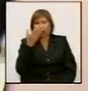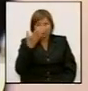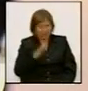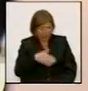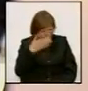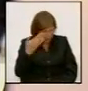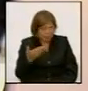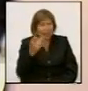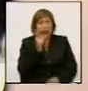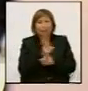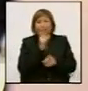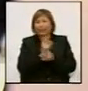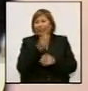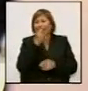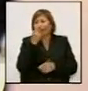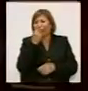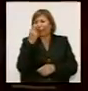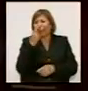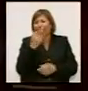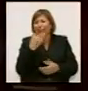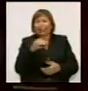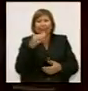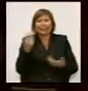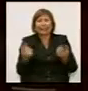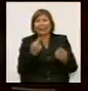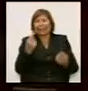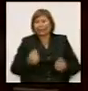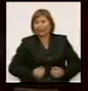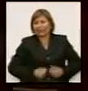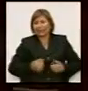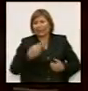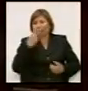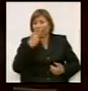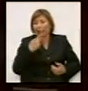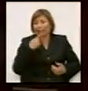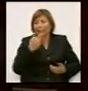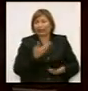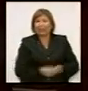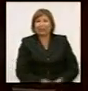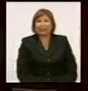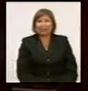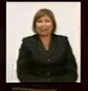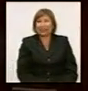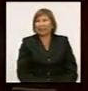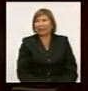sopletes permanentes que viven simplemente de la noticia conocida.